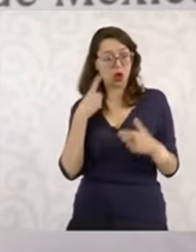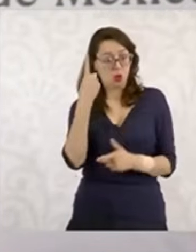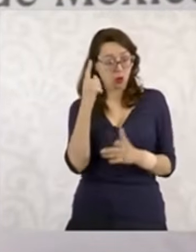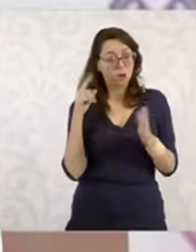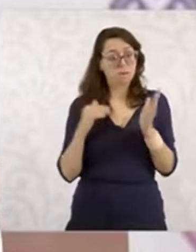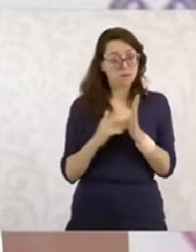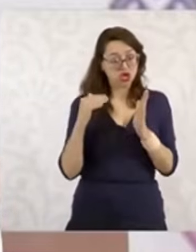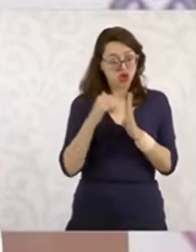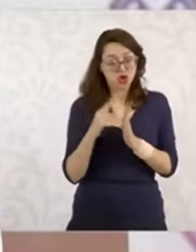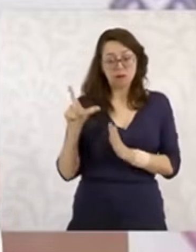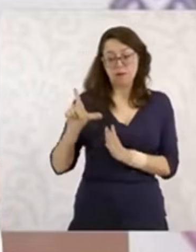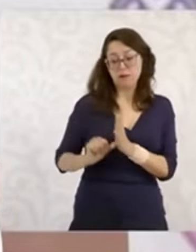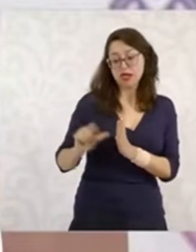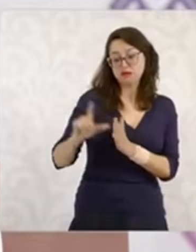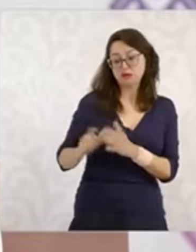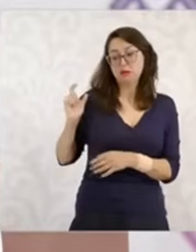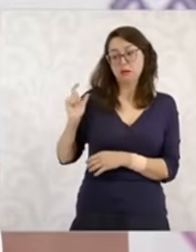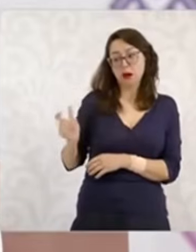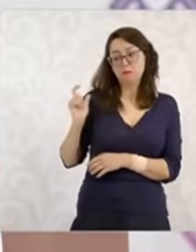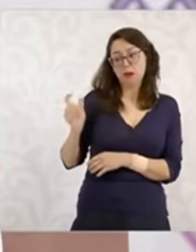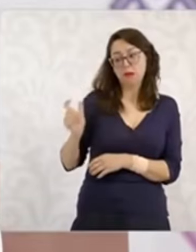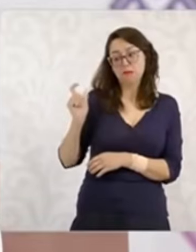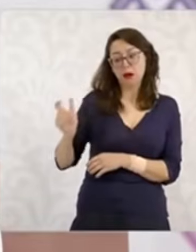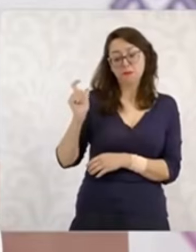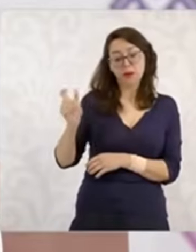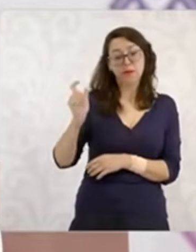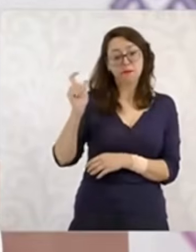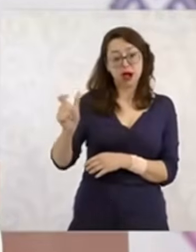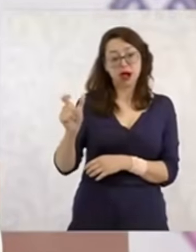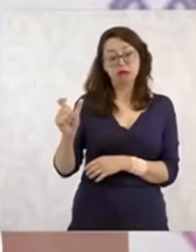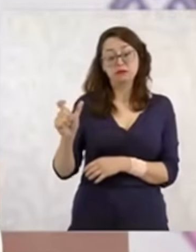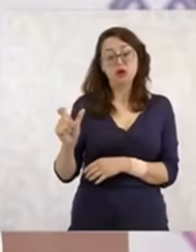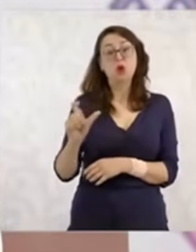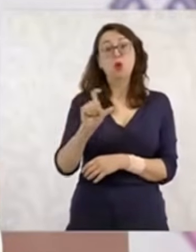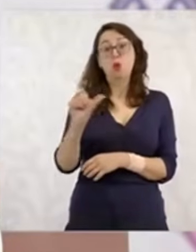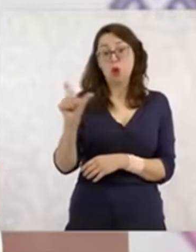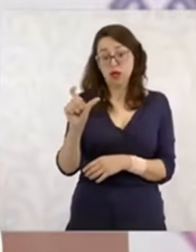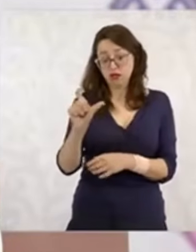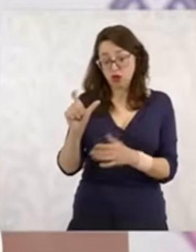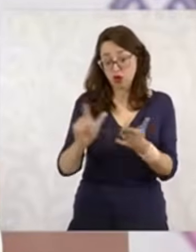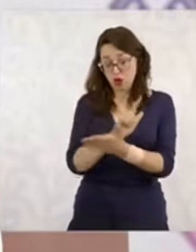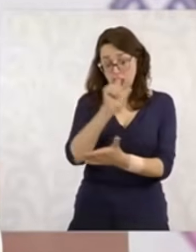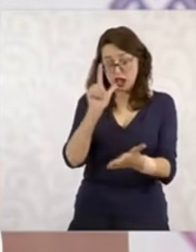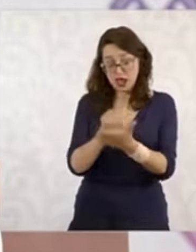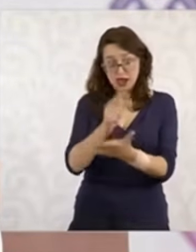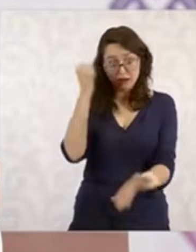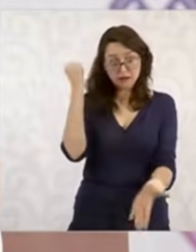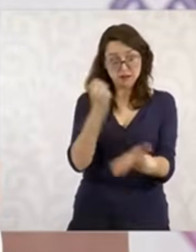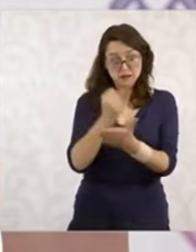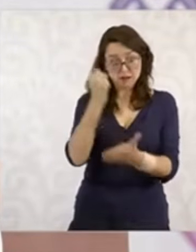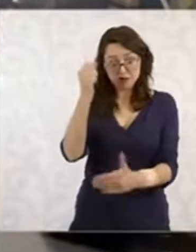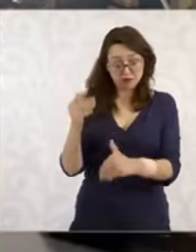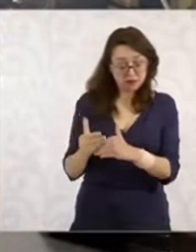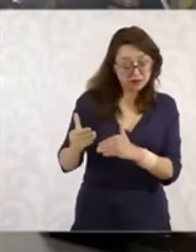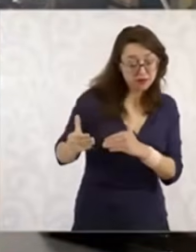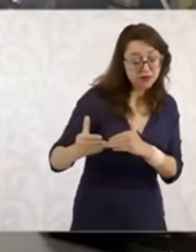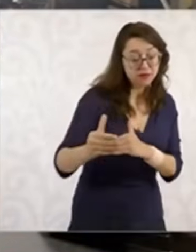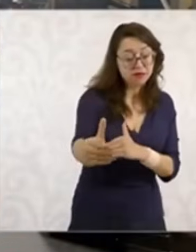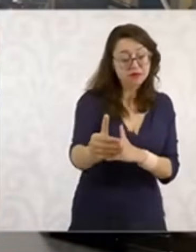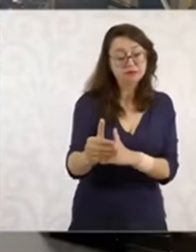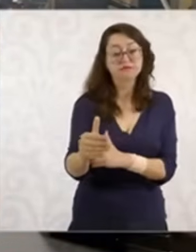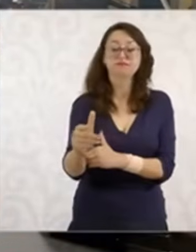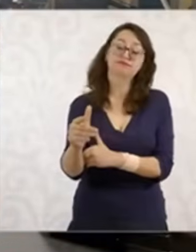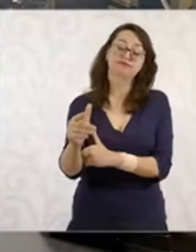reforma constitucional, ganará 70,000 pesos. Ya, que es bastante, ¿no? Ya no